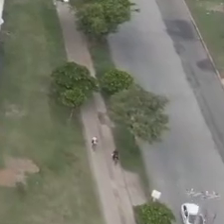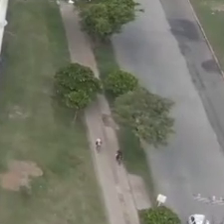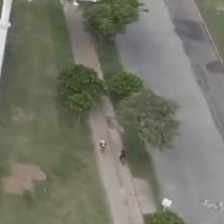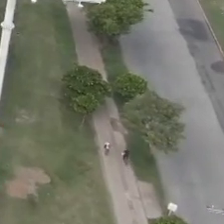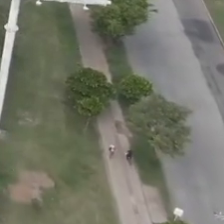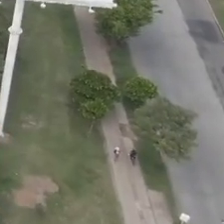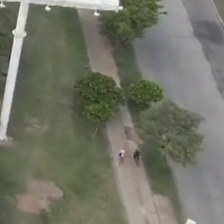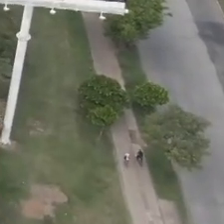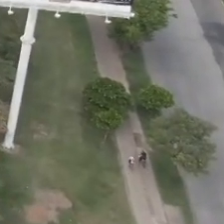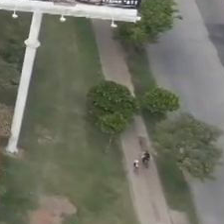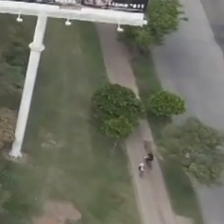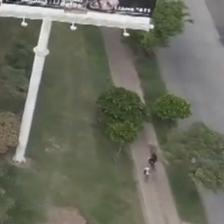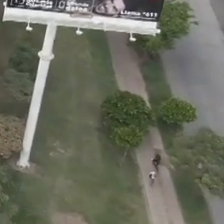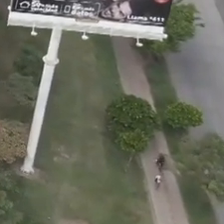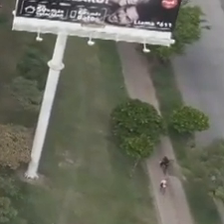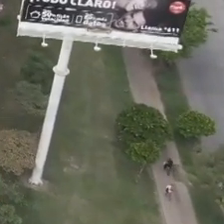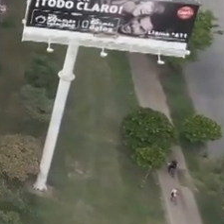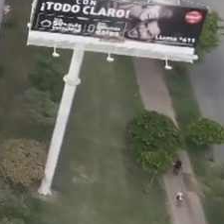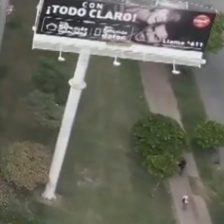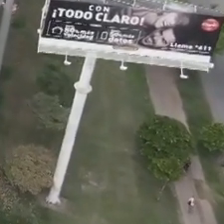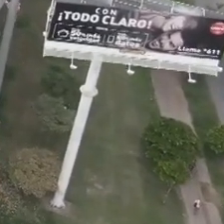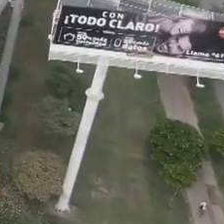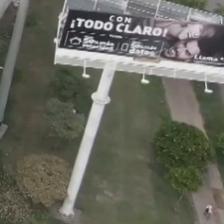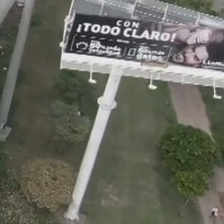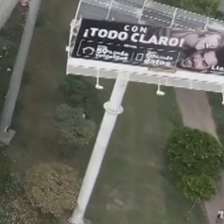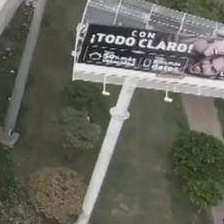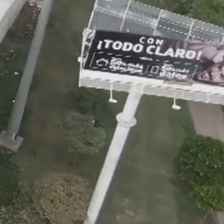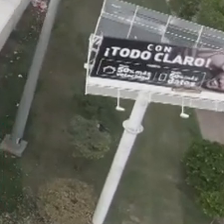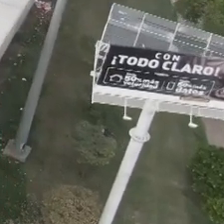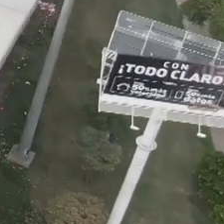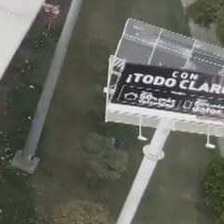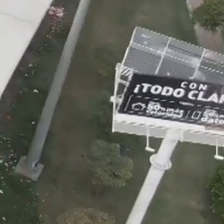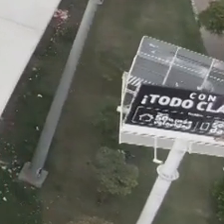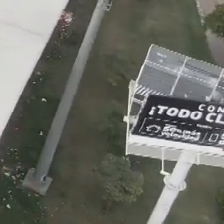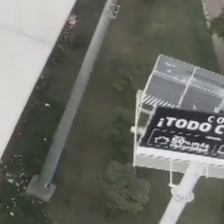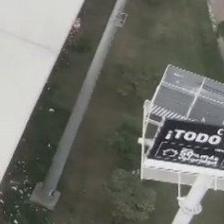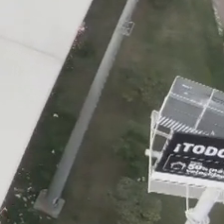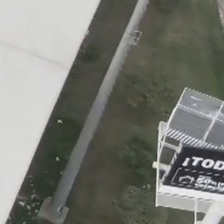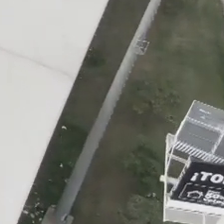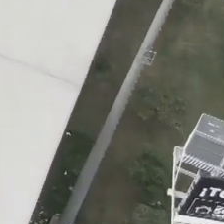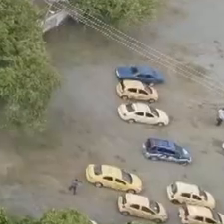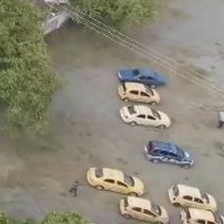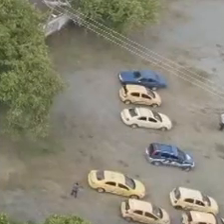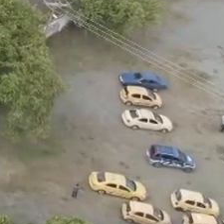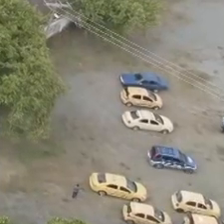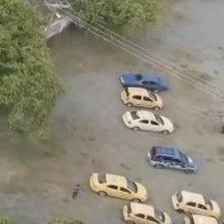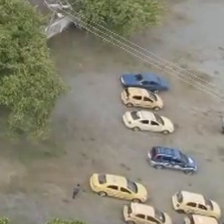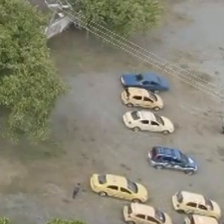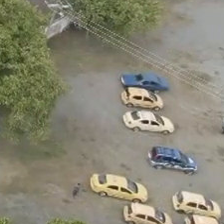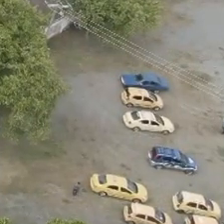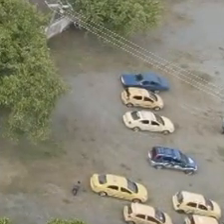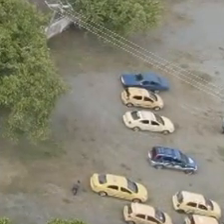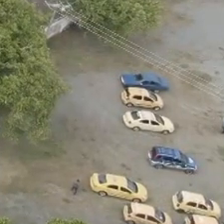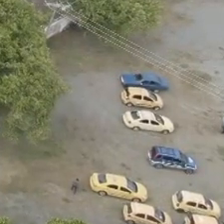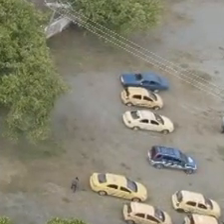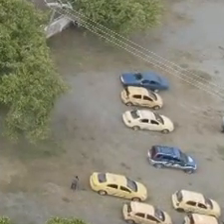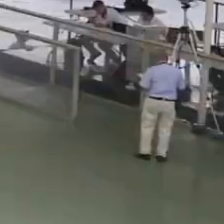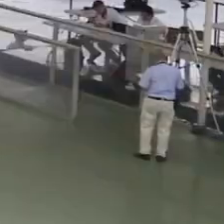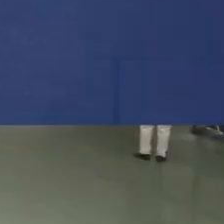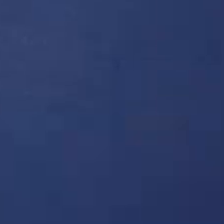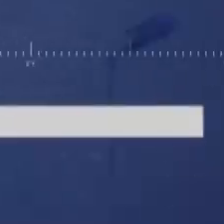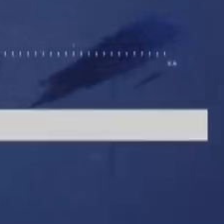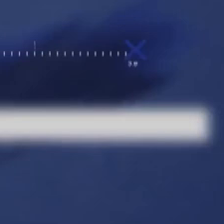softball en los diamantes de las canchas panamericanas y el ciclismo en el velódromo alcides nieto Patiño